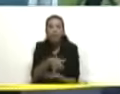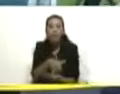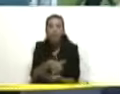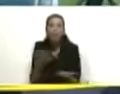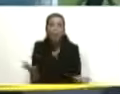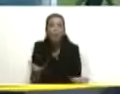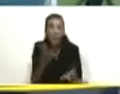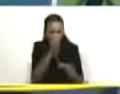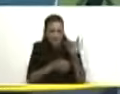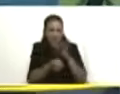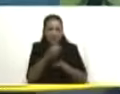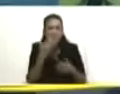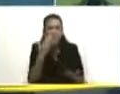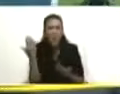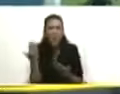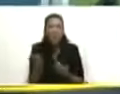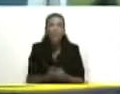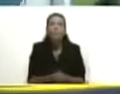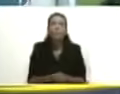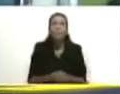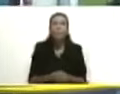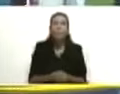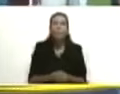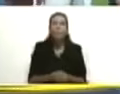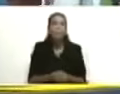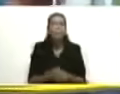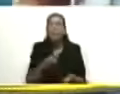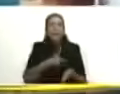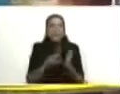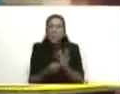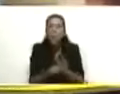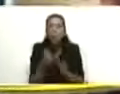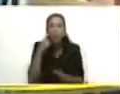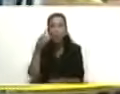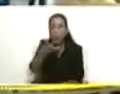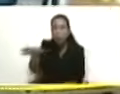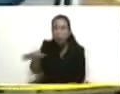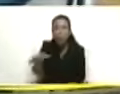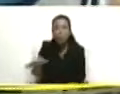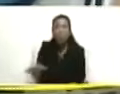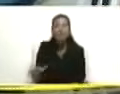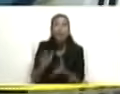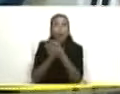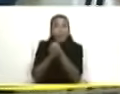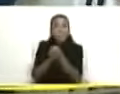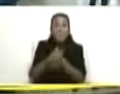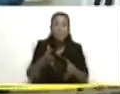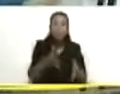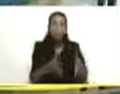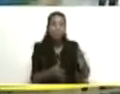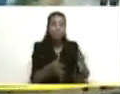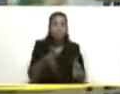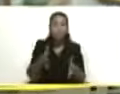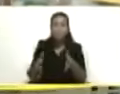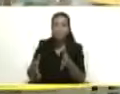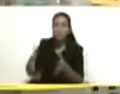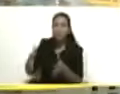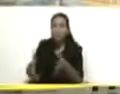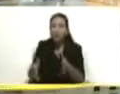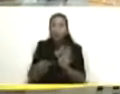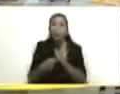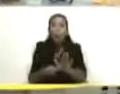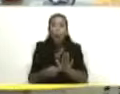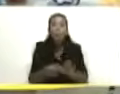Ajá, está bien. Ahí viene, mira. ¿Qué trae este jugo dorado? Su amiga Fátima le va a traer un jugo dorado que se le denomina